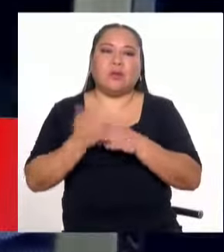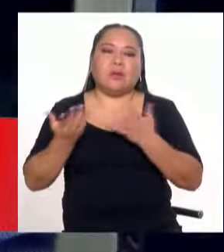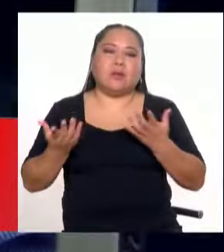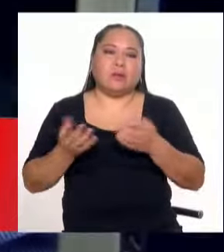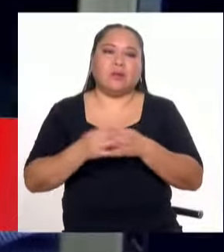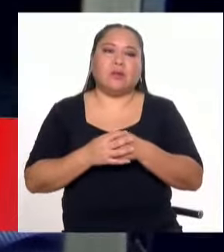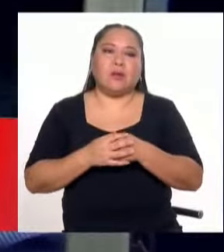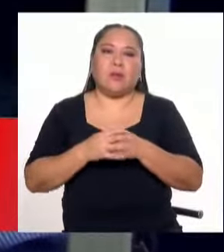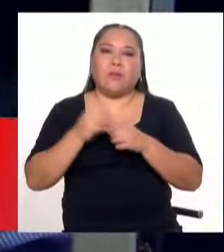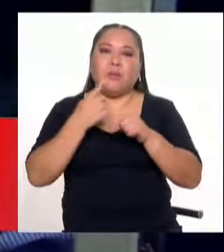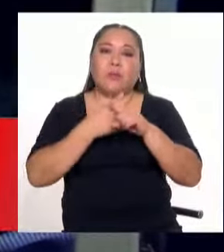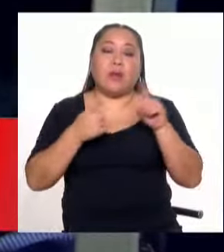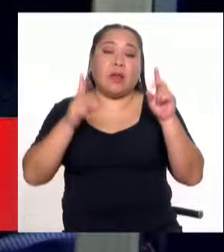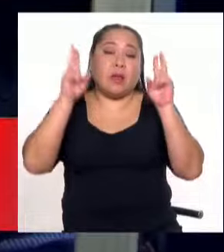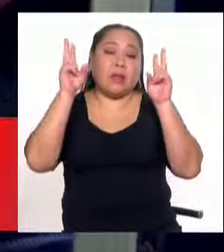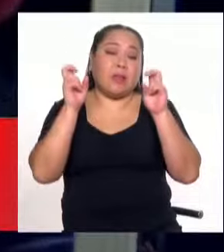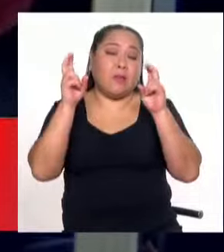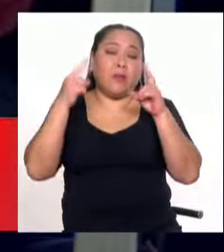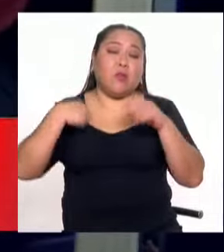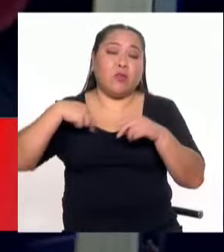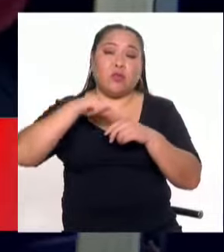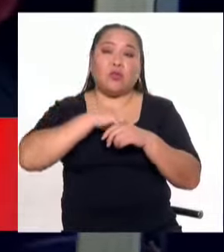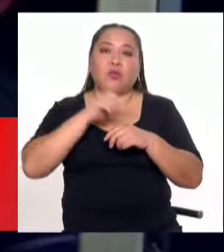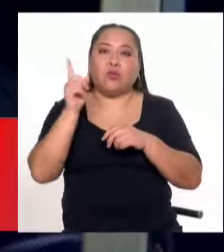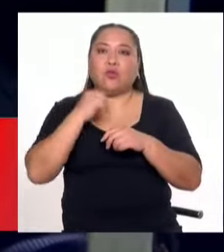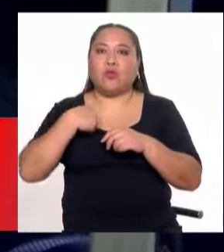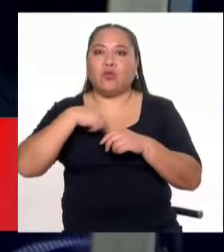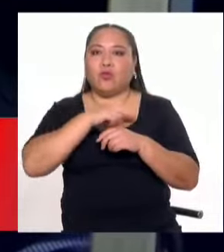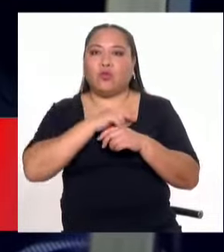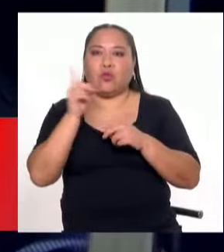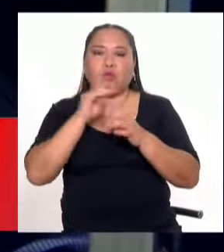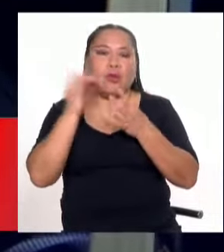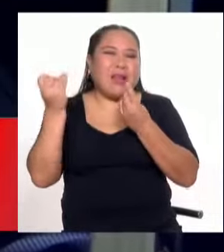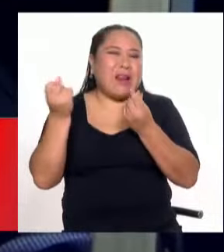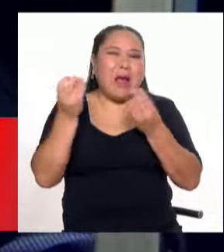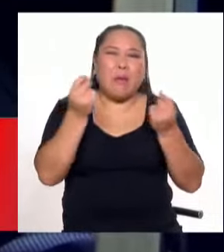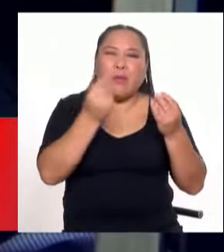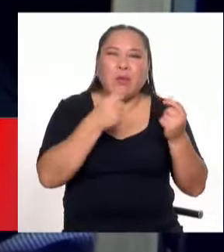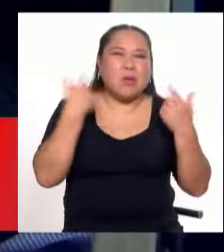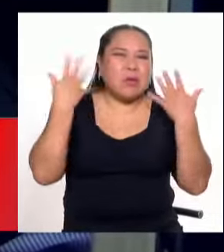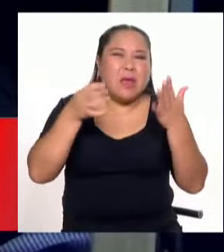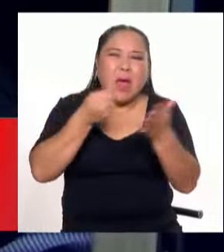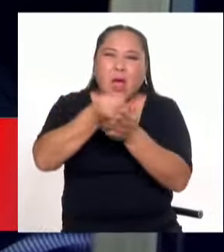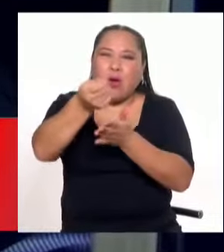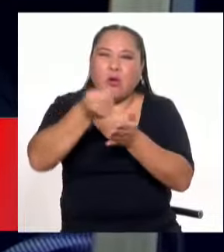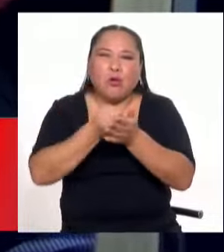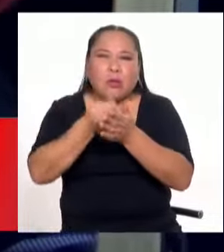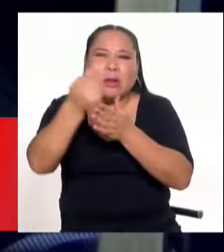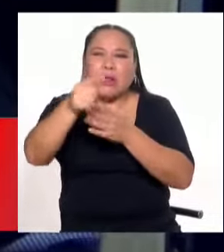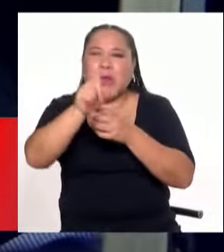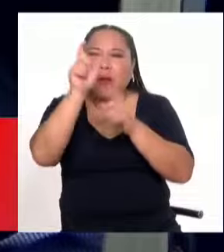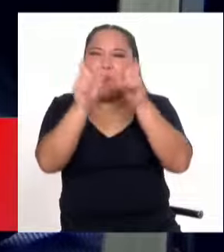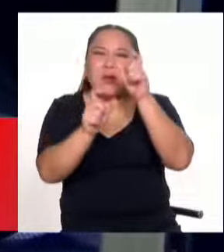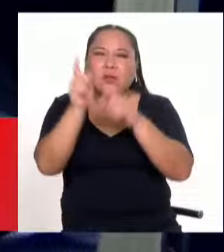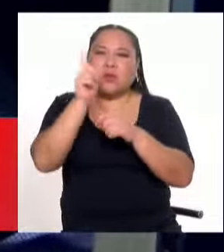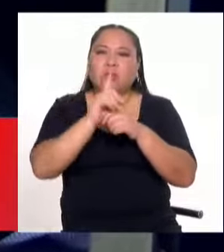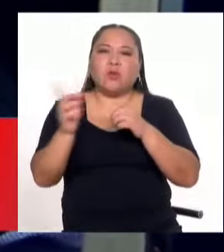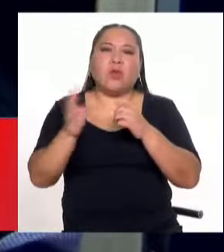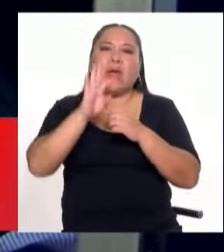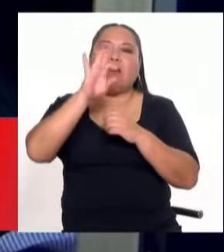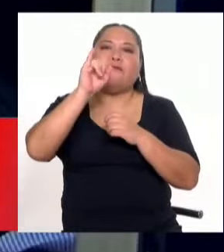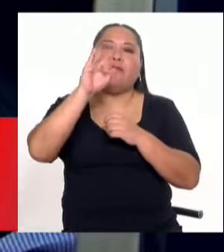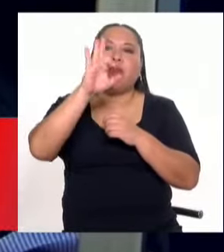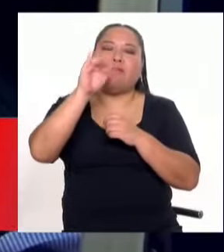obvio pero el tema nuestro les vuelvo a repetir que nosotros no tenemos ninguna Recuerden que que que no hay fecha FIFA hasta